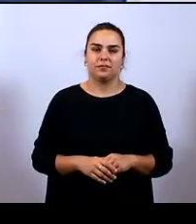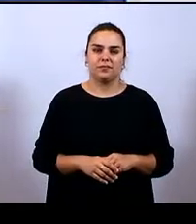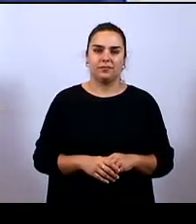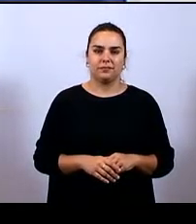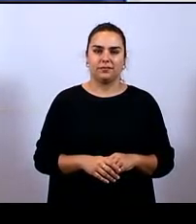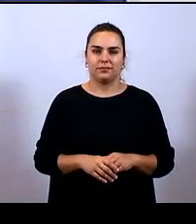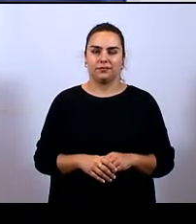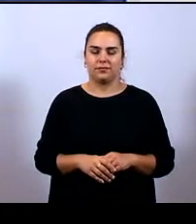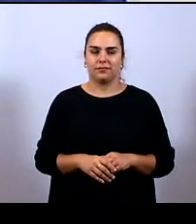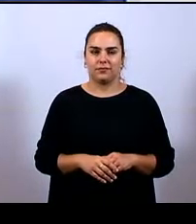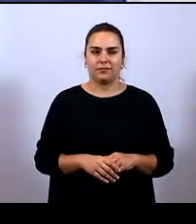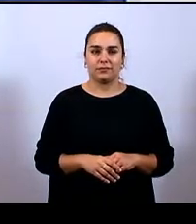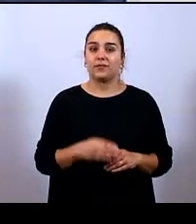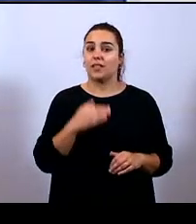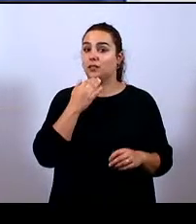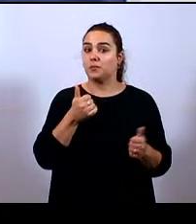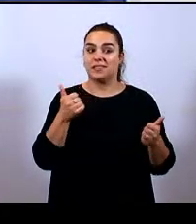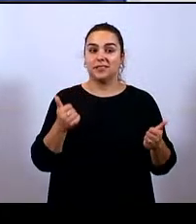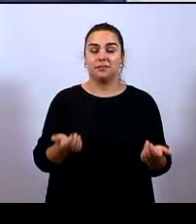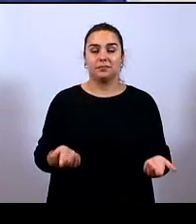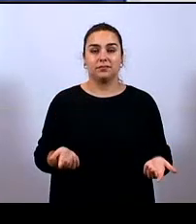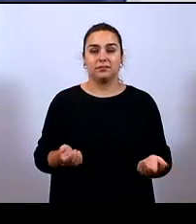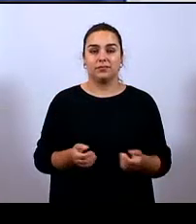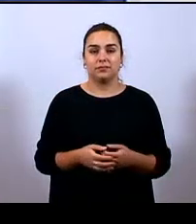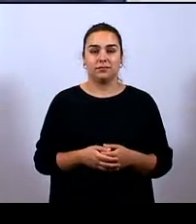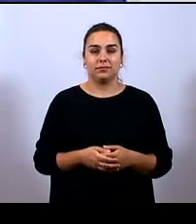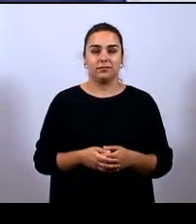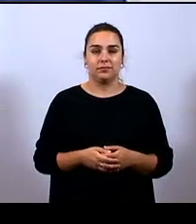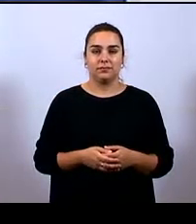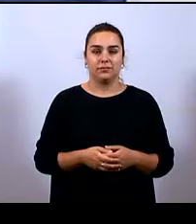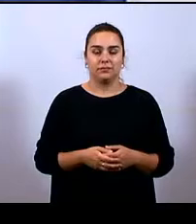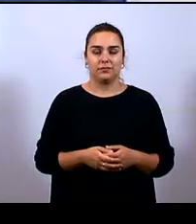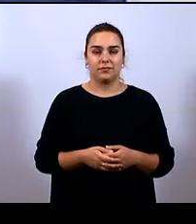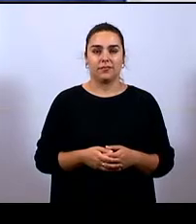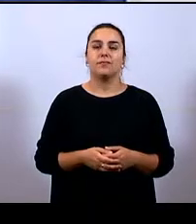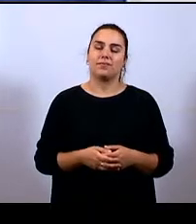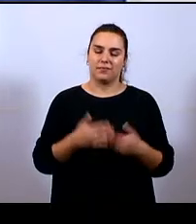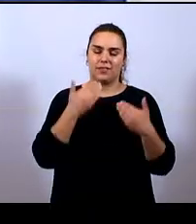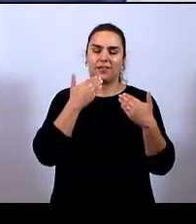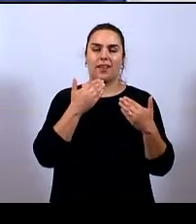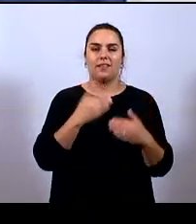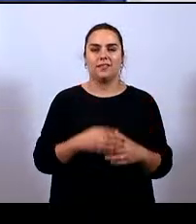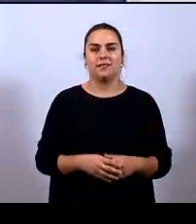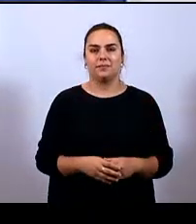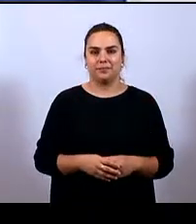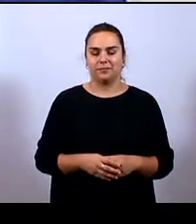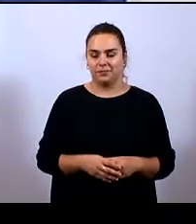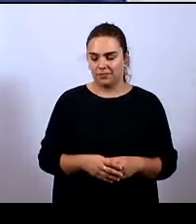¿Alguna pregunta más? Pues muchísimas gracias.